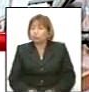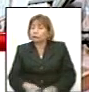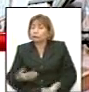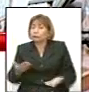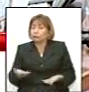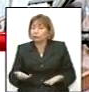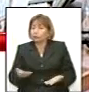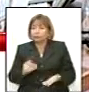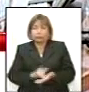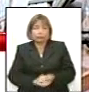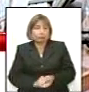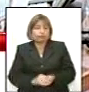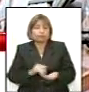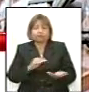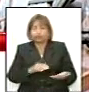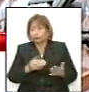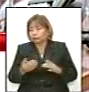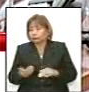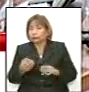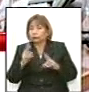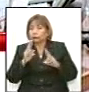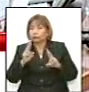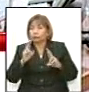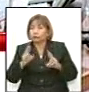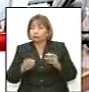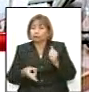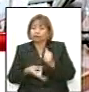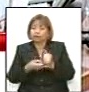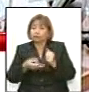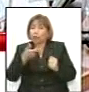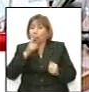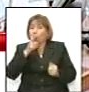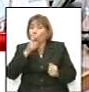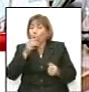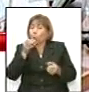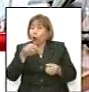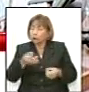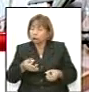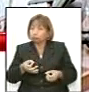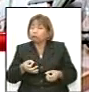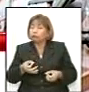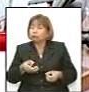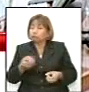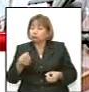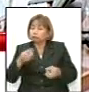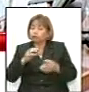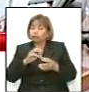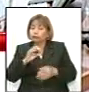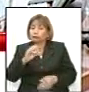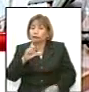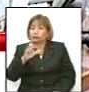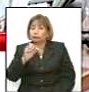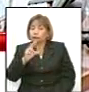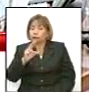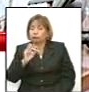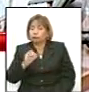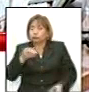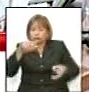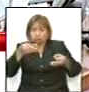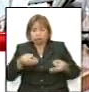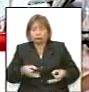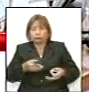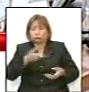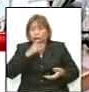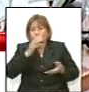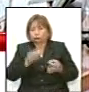no tiene agua que tomar. Y ojalá agua segura, agua no solo clorada ni entubada, agua potable